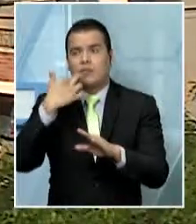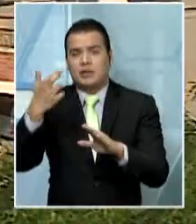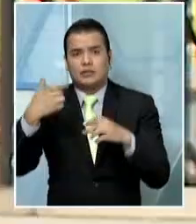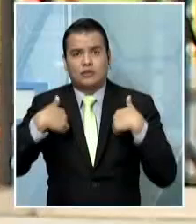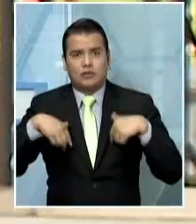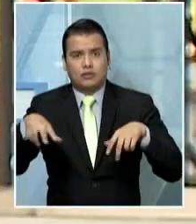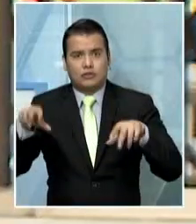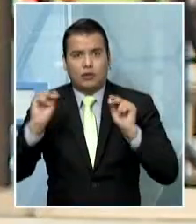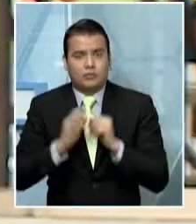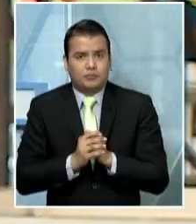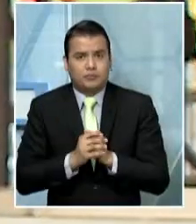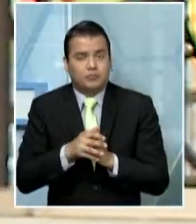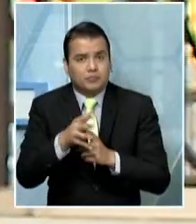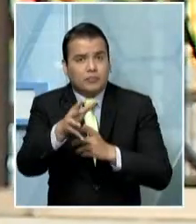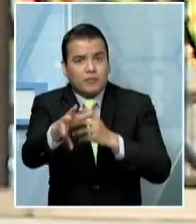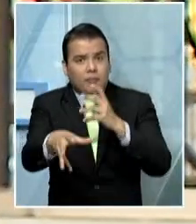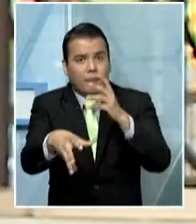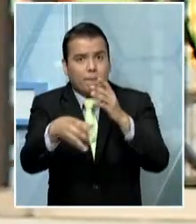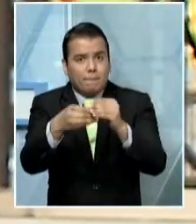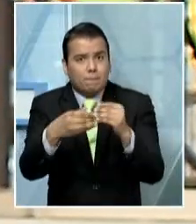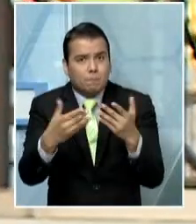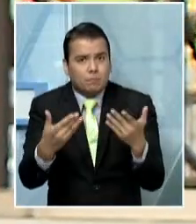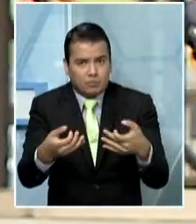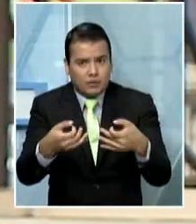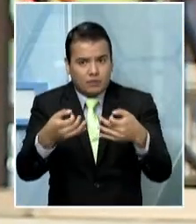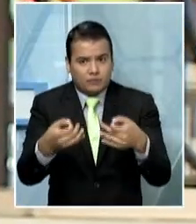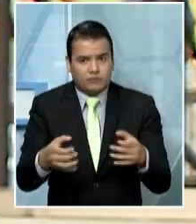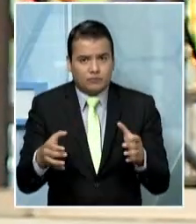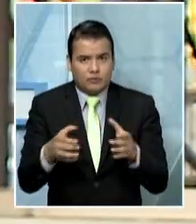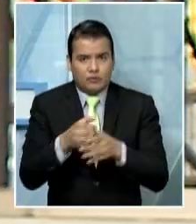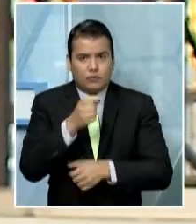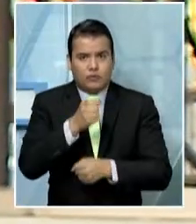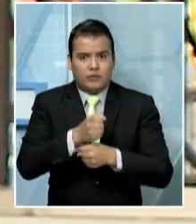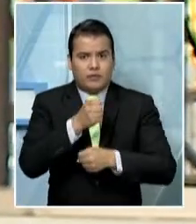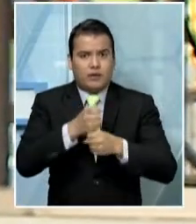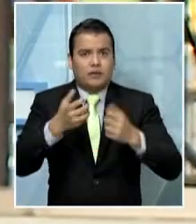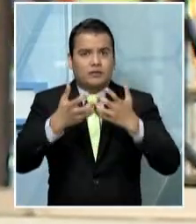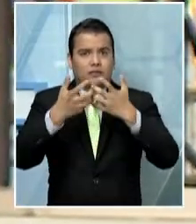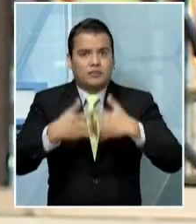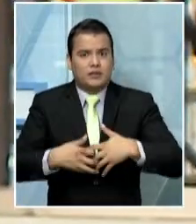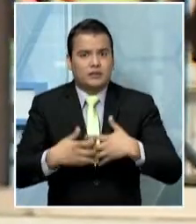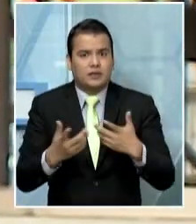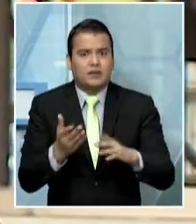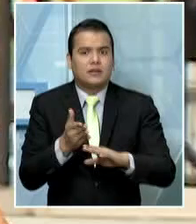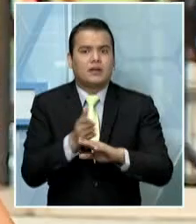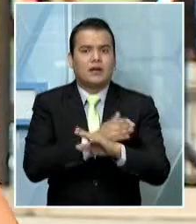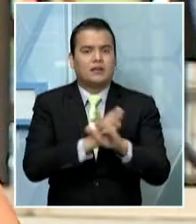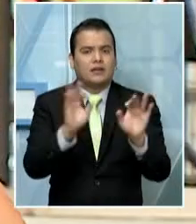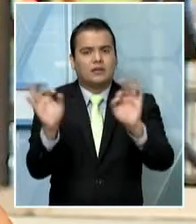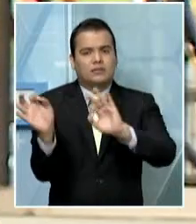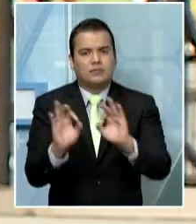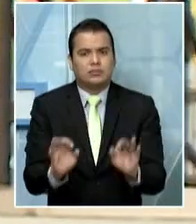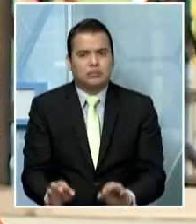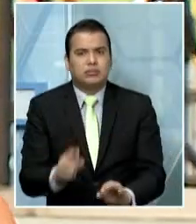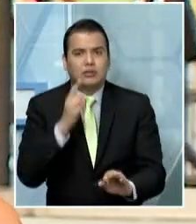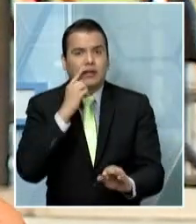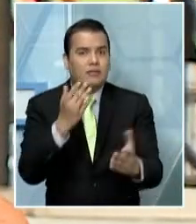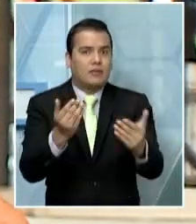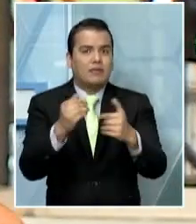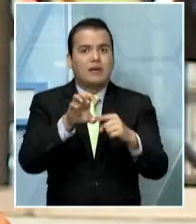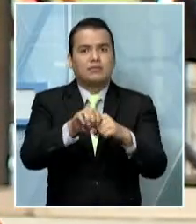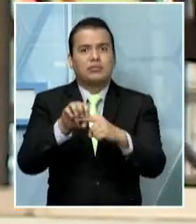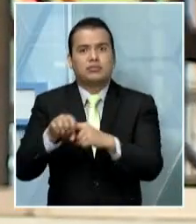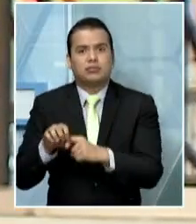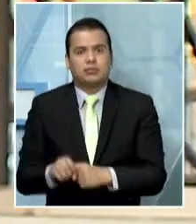tal. También se debe entender que nuestro deber ser como empresarios es lanzar con tiempo todos nuestros eventos para que la gente